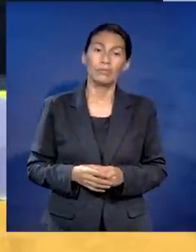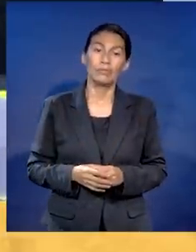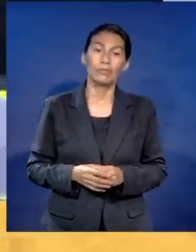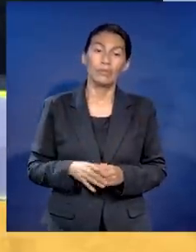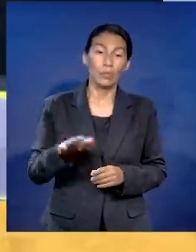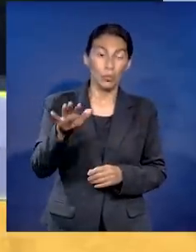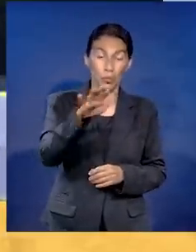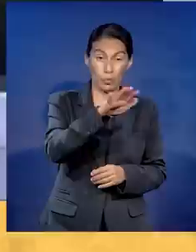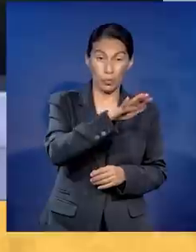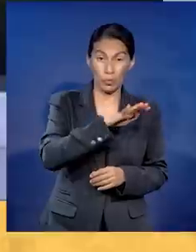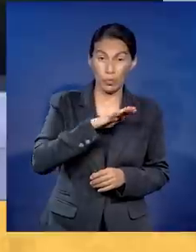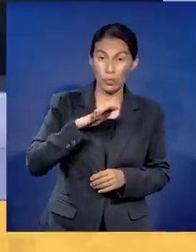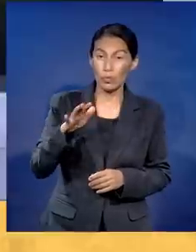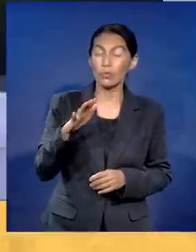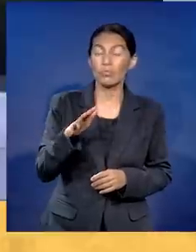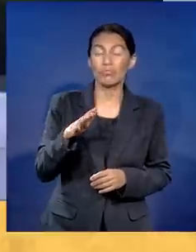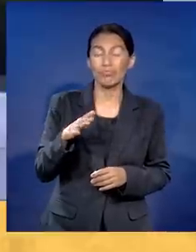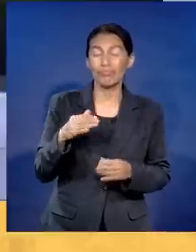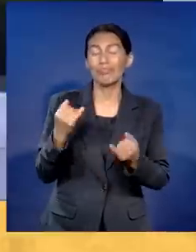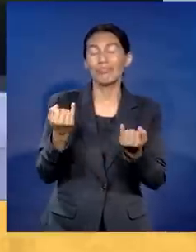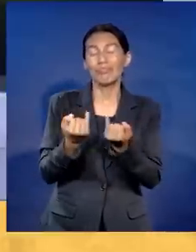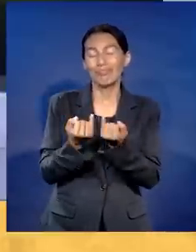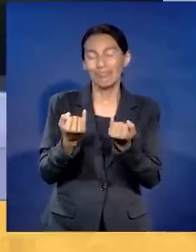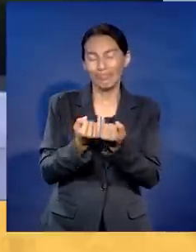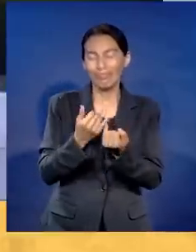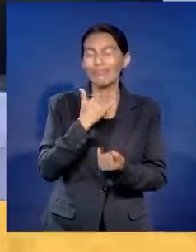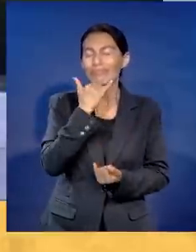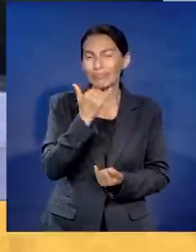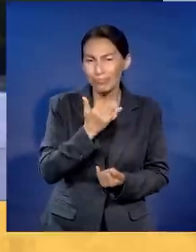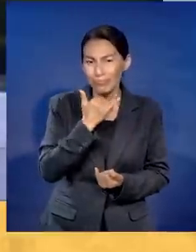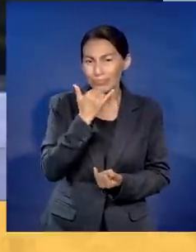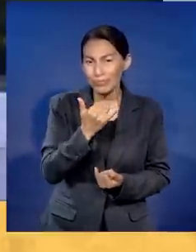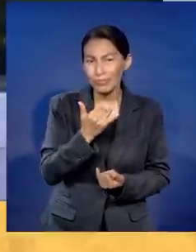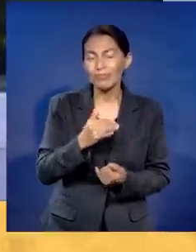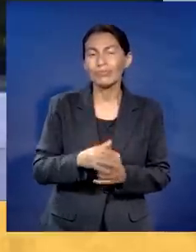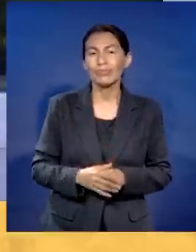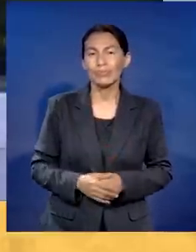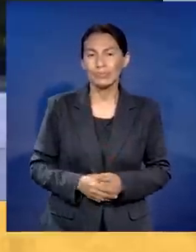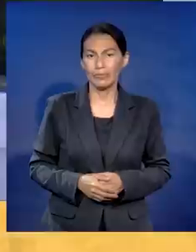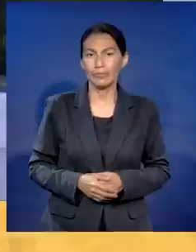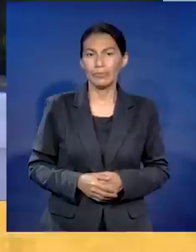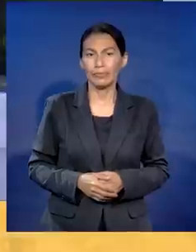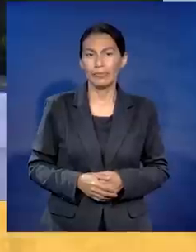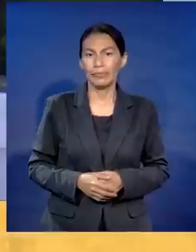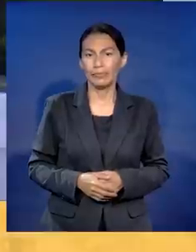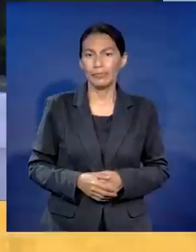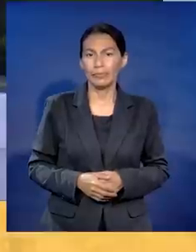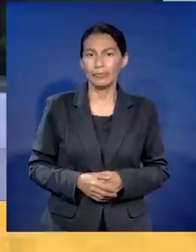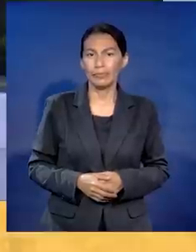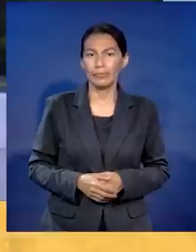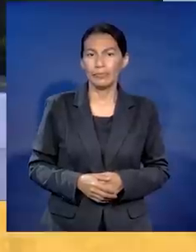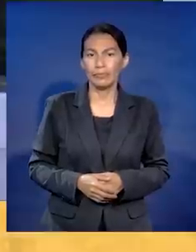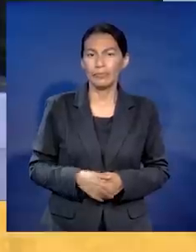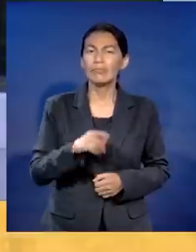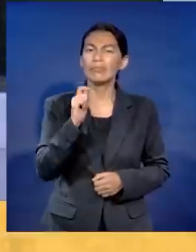mismos. Porque todos, amigos y hermanos, estamos en el mismo camino y todos estamos